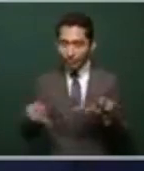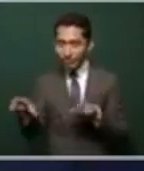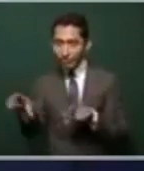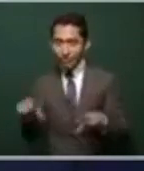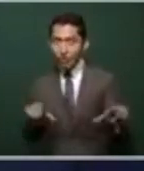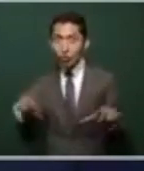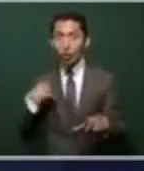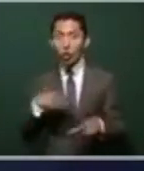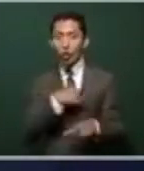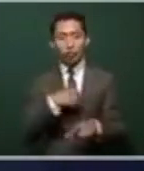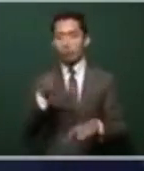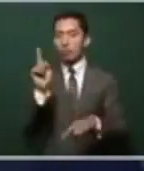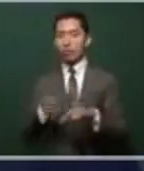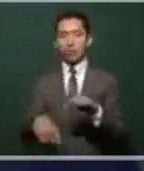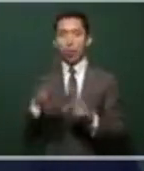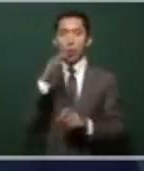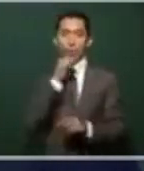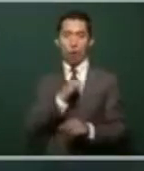las bases.